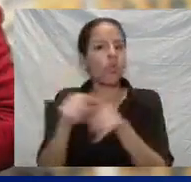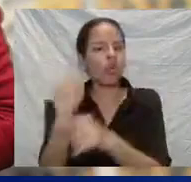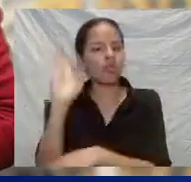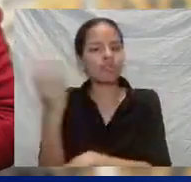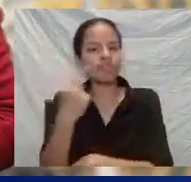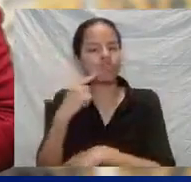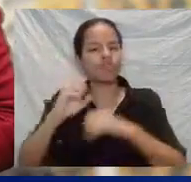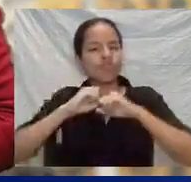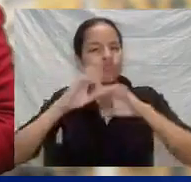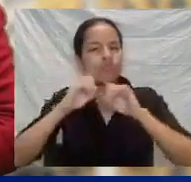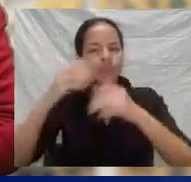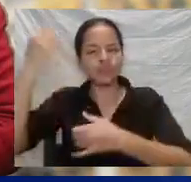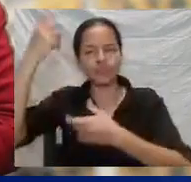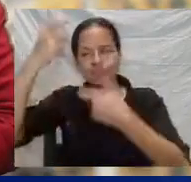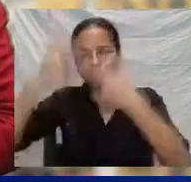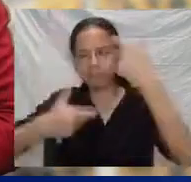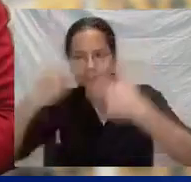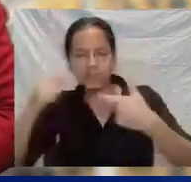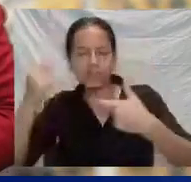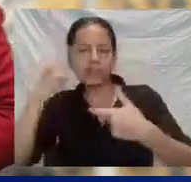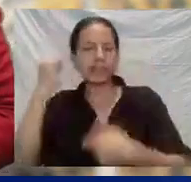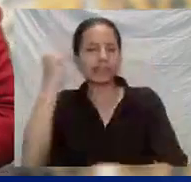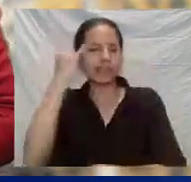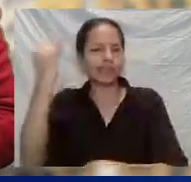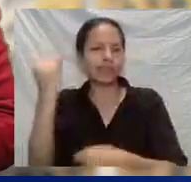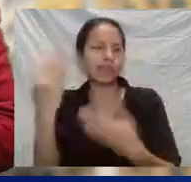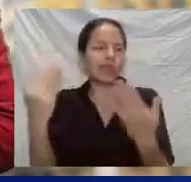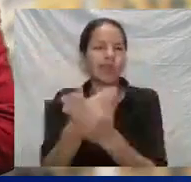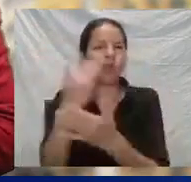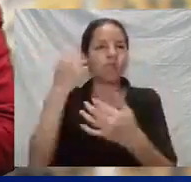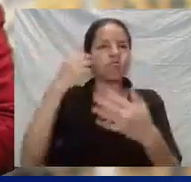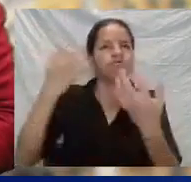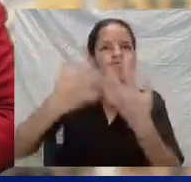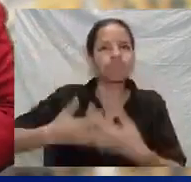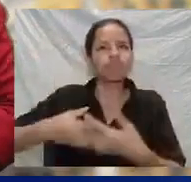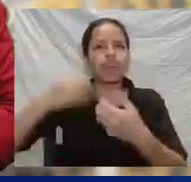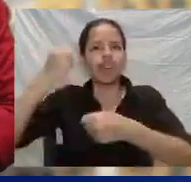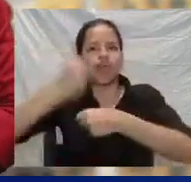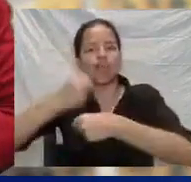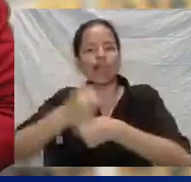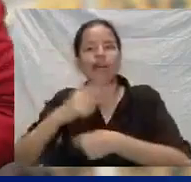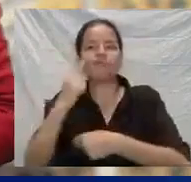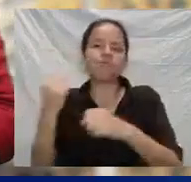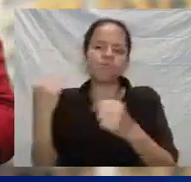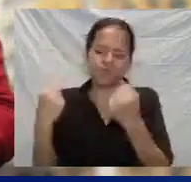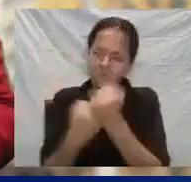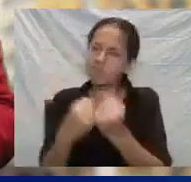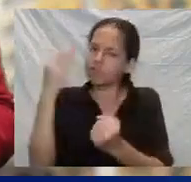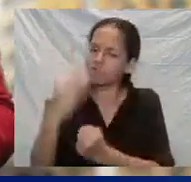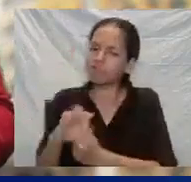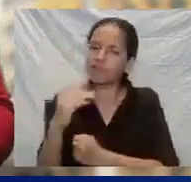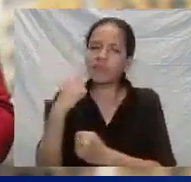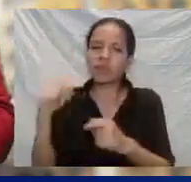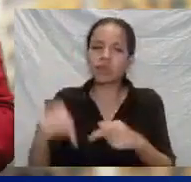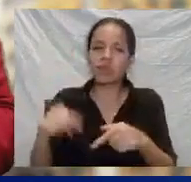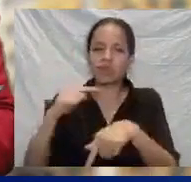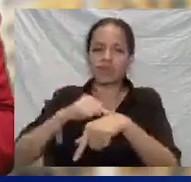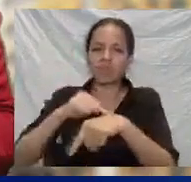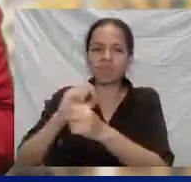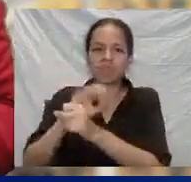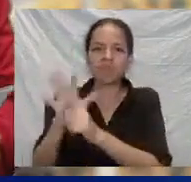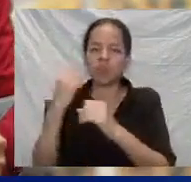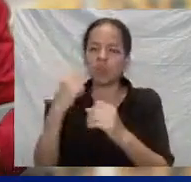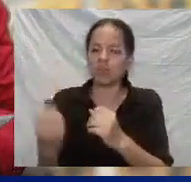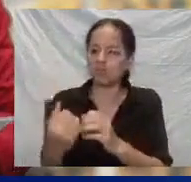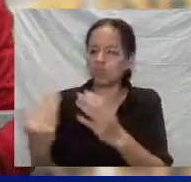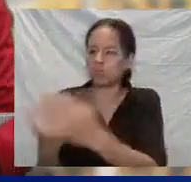en la plazuela de las tardes porque hay que apoyar sigue la revisión económica y de los nuevos emprendedores que han surgido de esta parte hay maravillas les digo cada vez que voy a hacer una